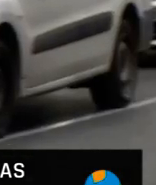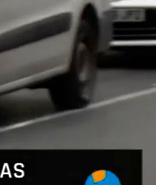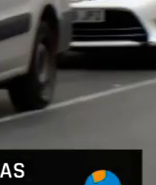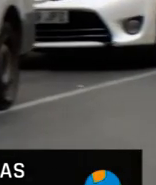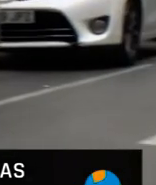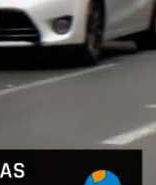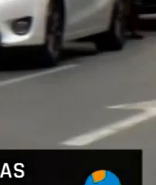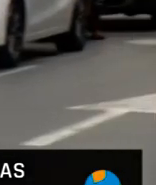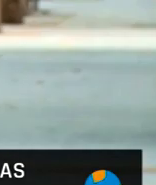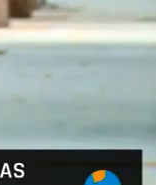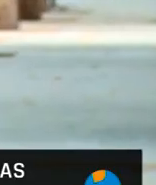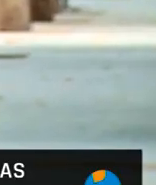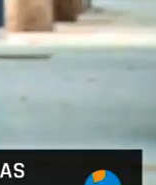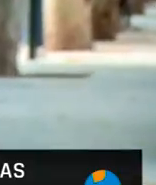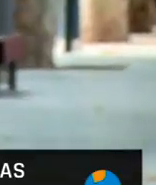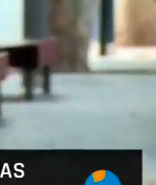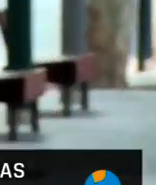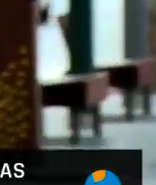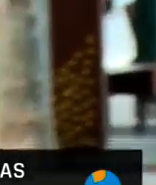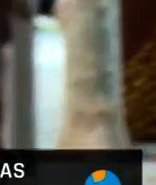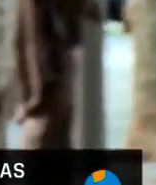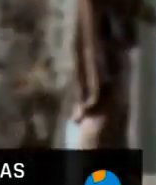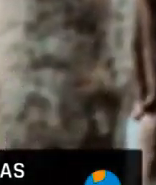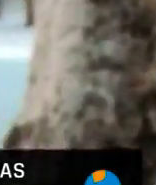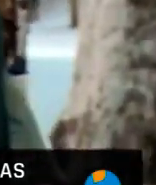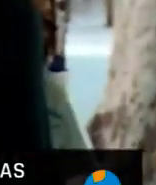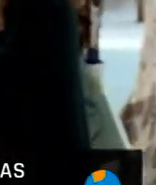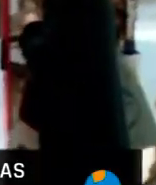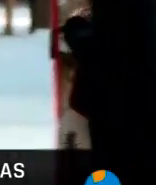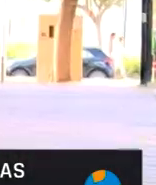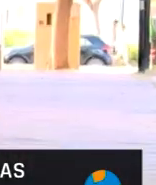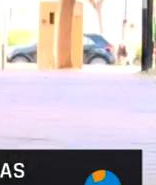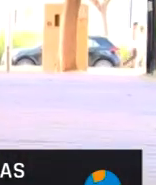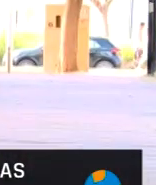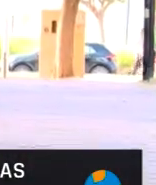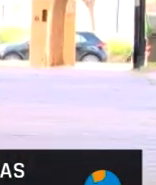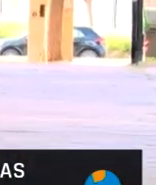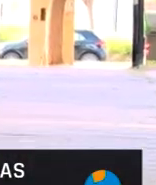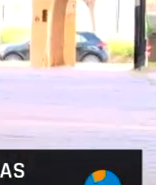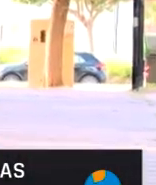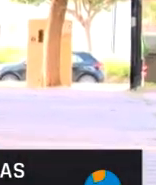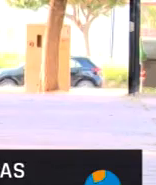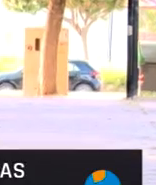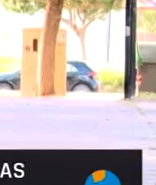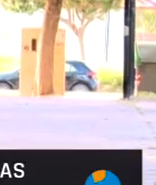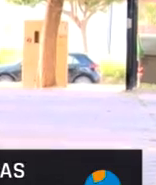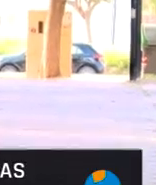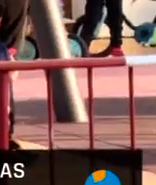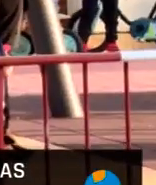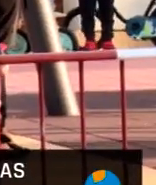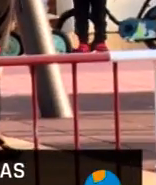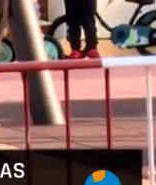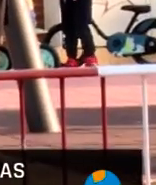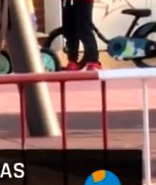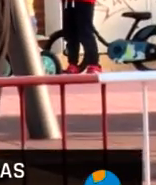España. En Murcia este aumento ha sido del 10% con respecto a la semana anterior. Este incremento se focaliza sobre todo en los menores de 11